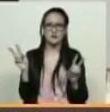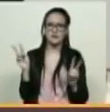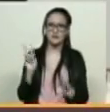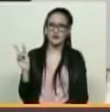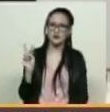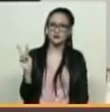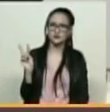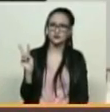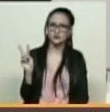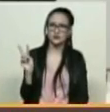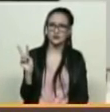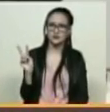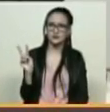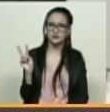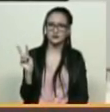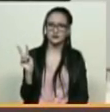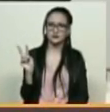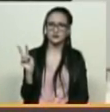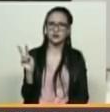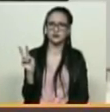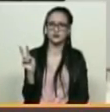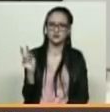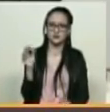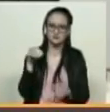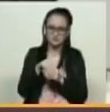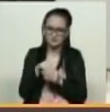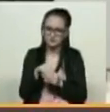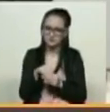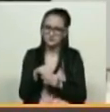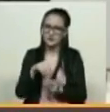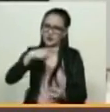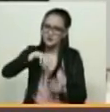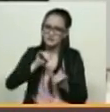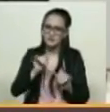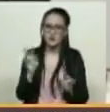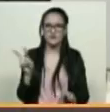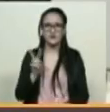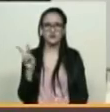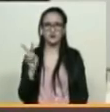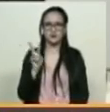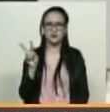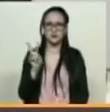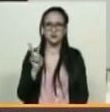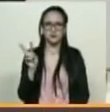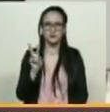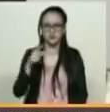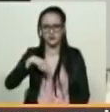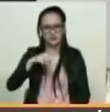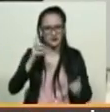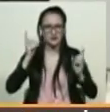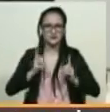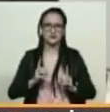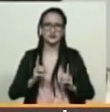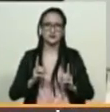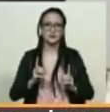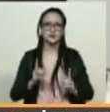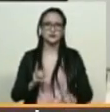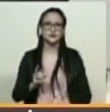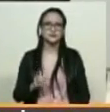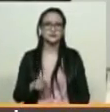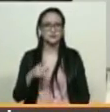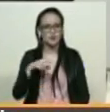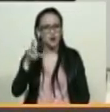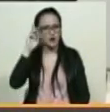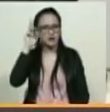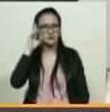ser el sino de los asuntos de Venezuela. Somos los venezolanos y las venezolanas quienes decidimos eso. Tú tienes toda